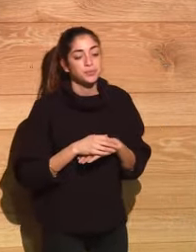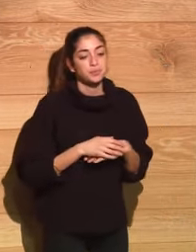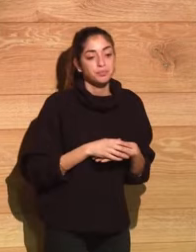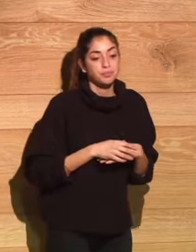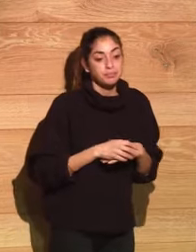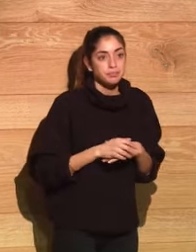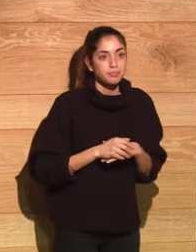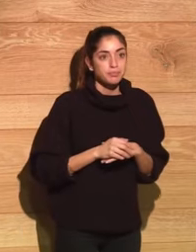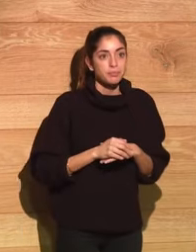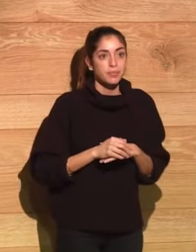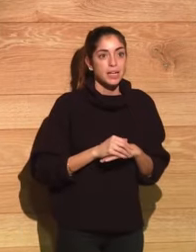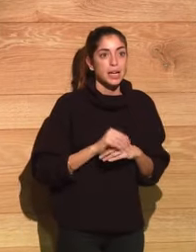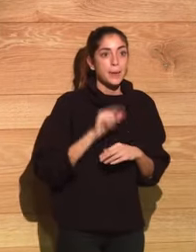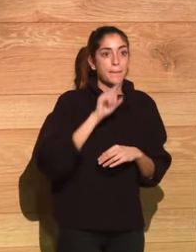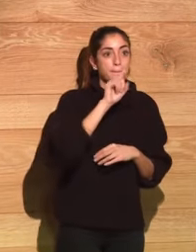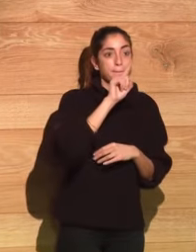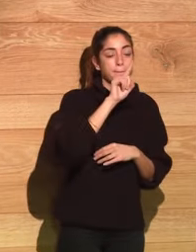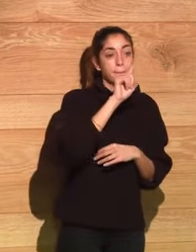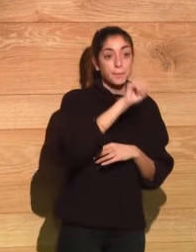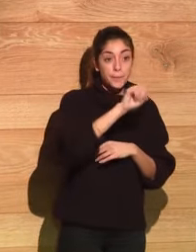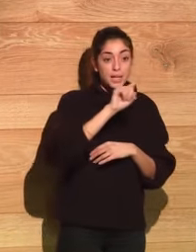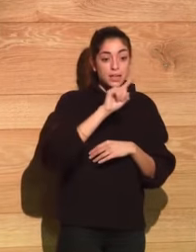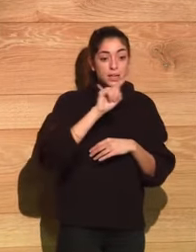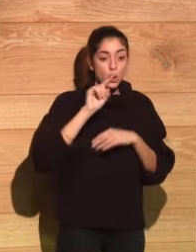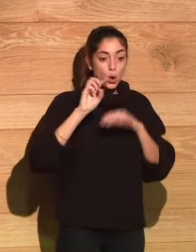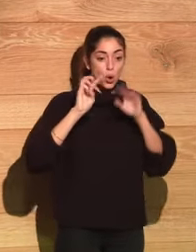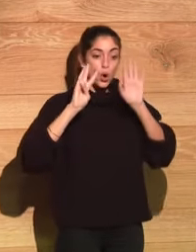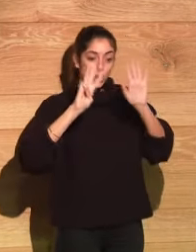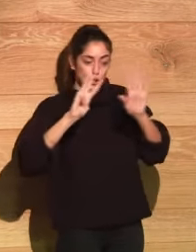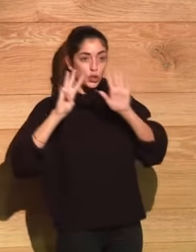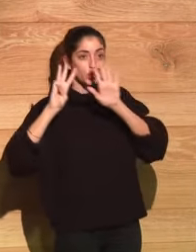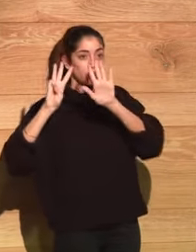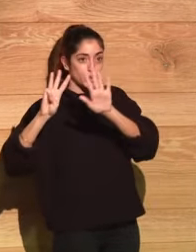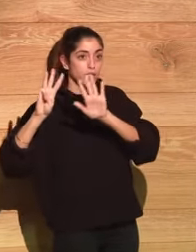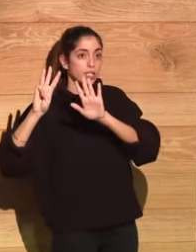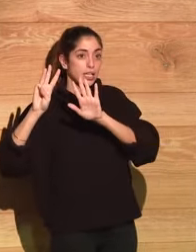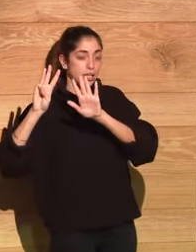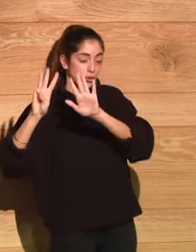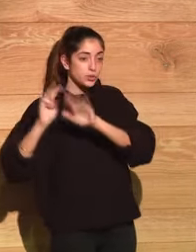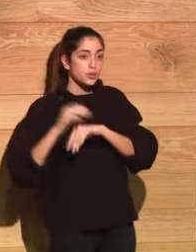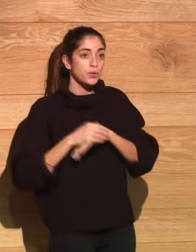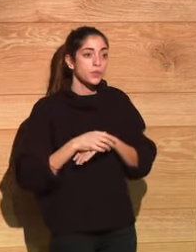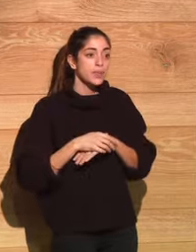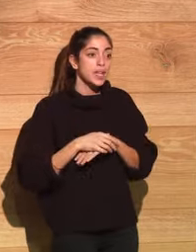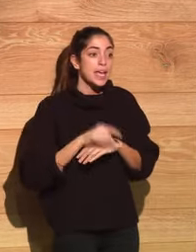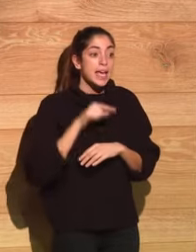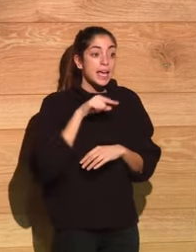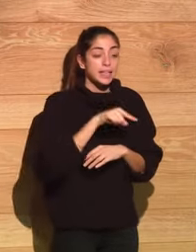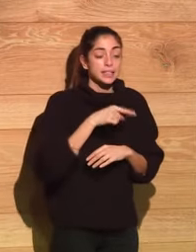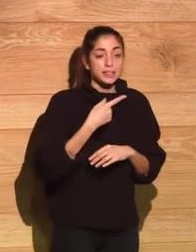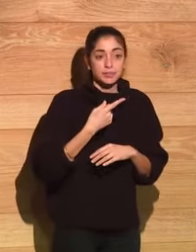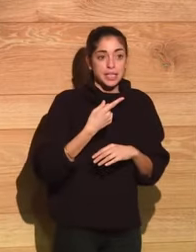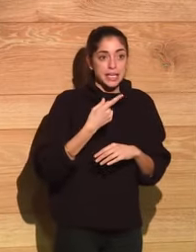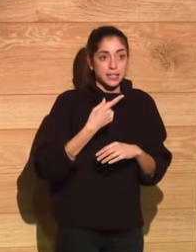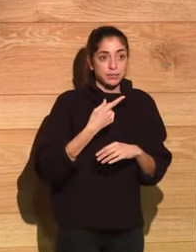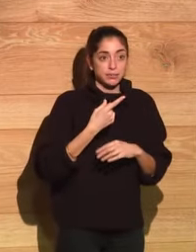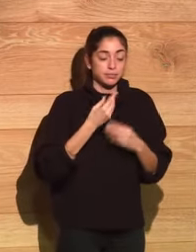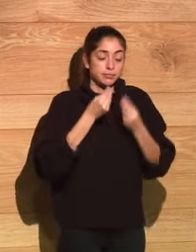En 1898, año, como se sabe, trágicamente simbólico para la historia de nuestro